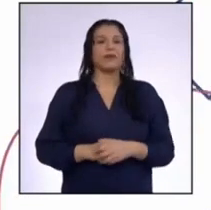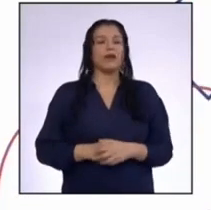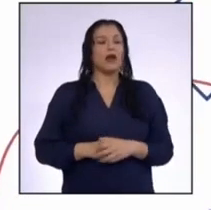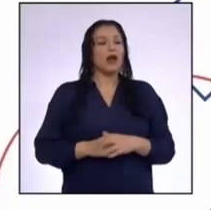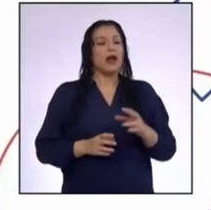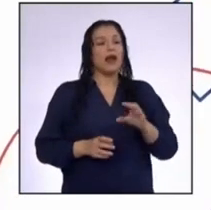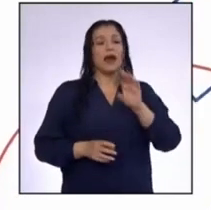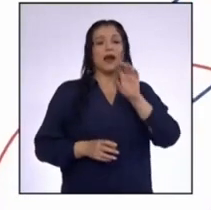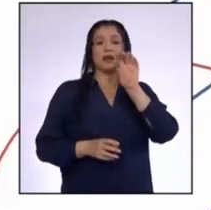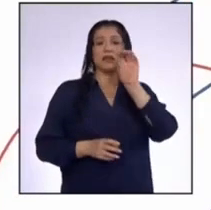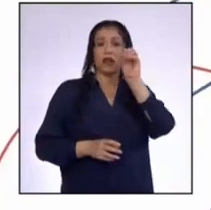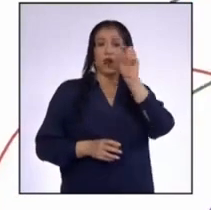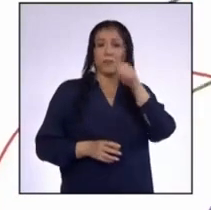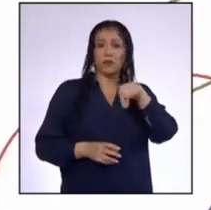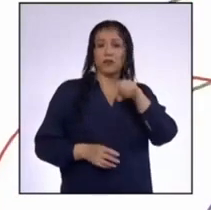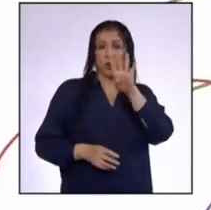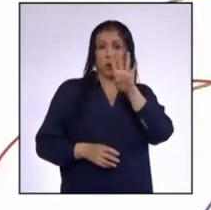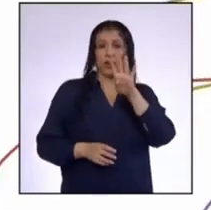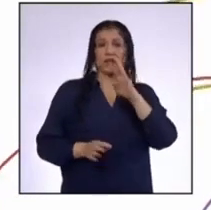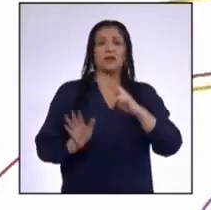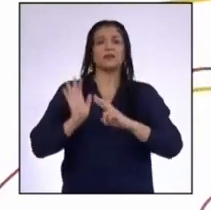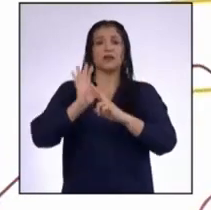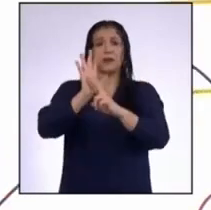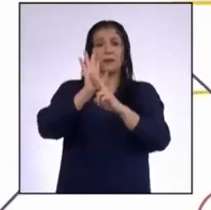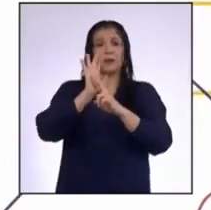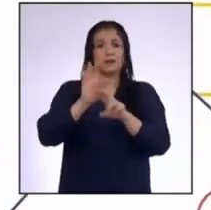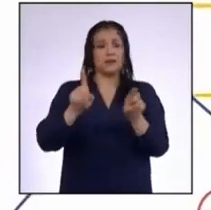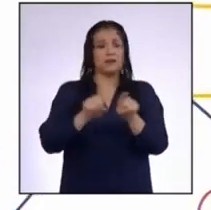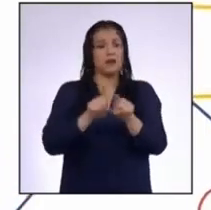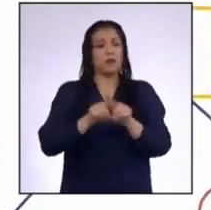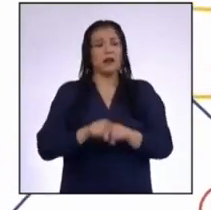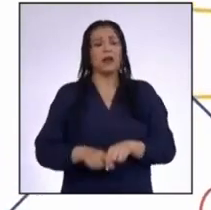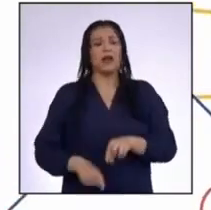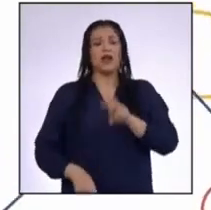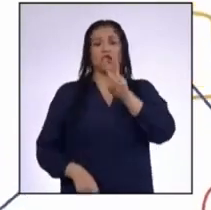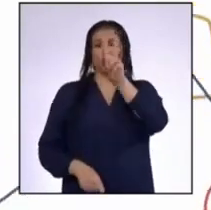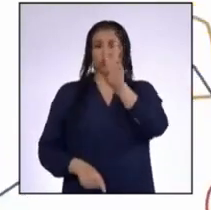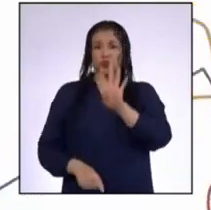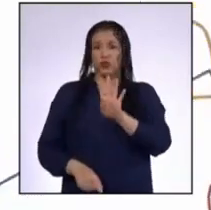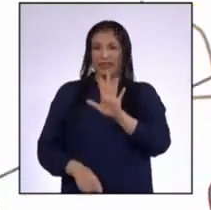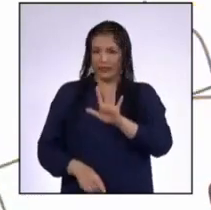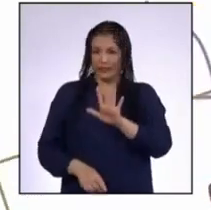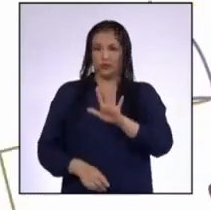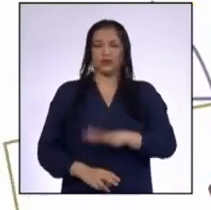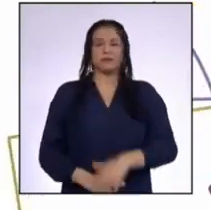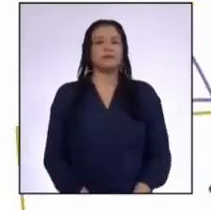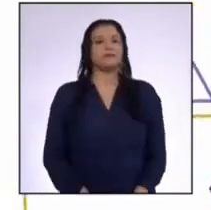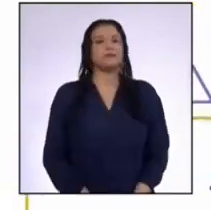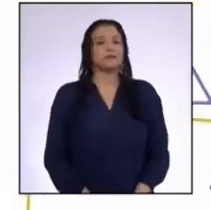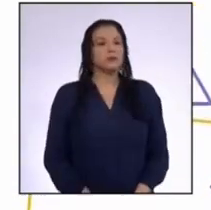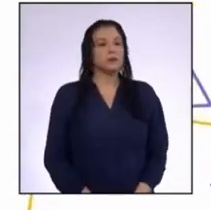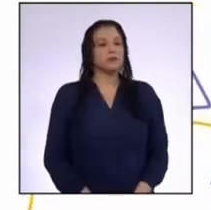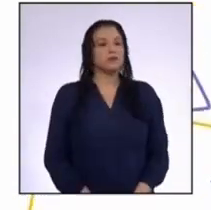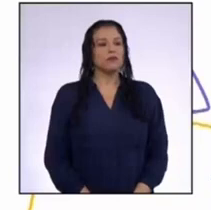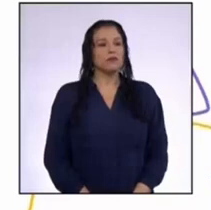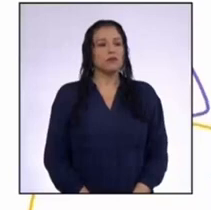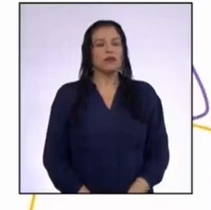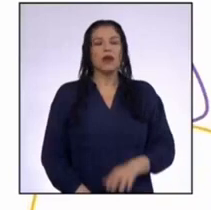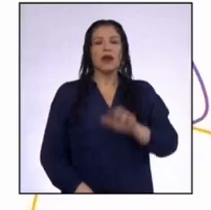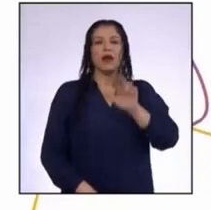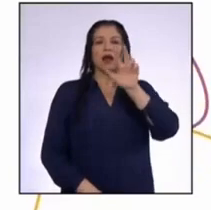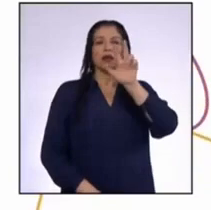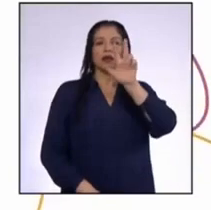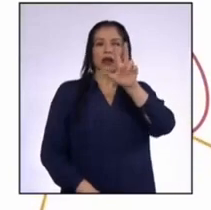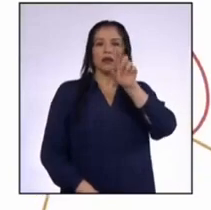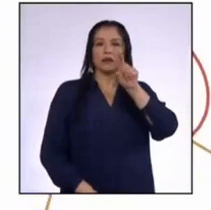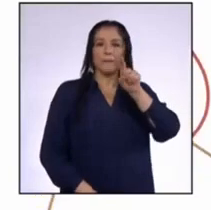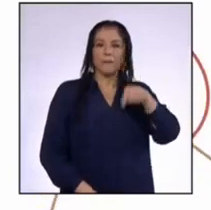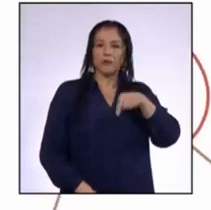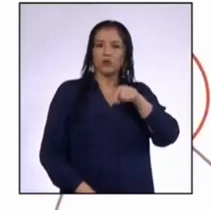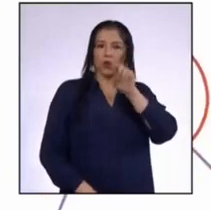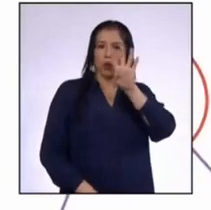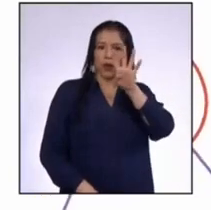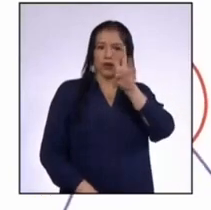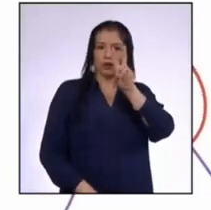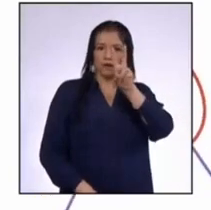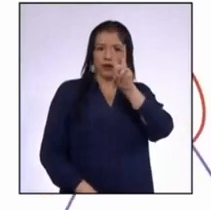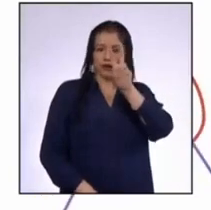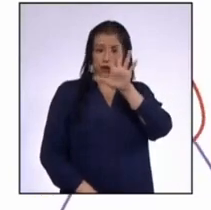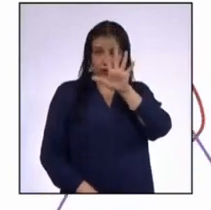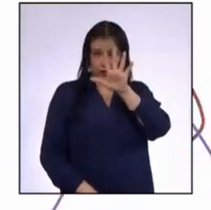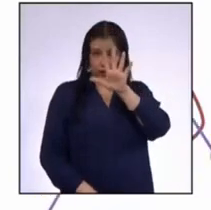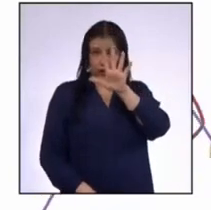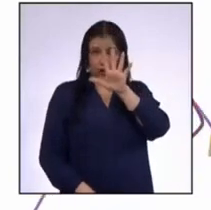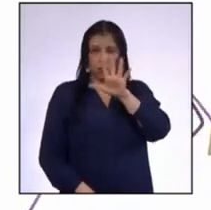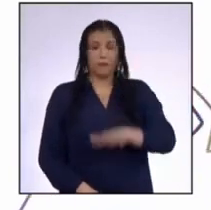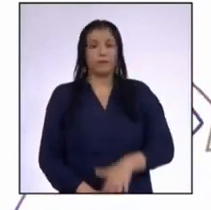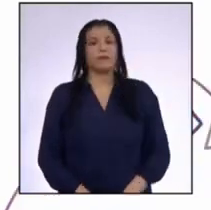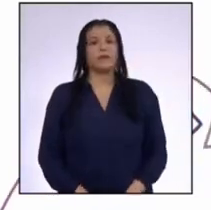decimal 4 décimos se representa mediante la fracción 2/5. La expresión 3 enteros